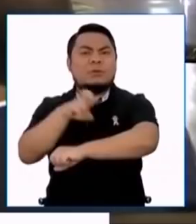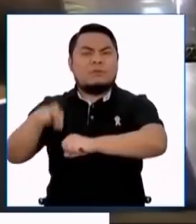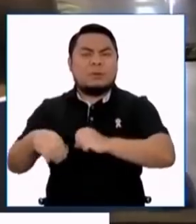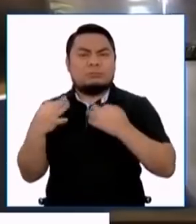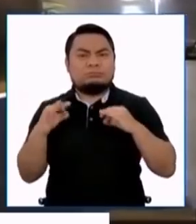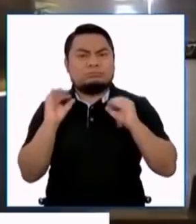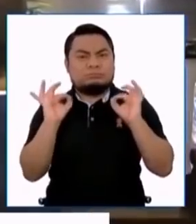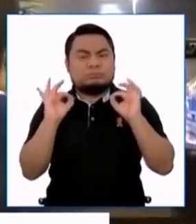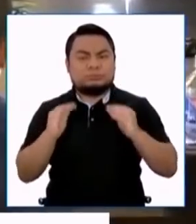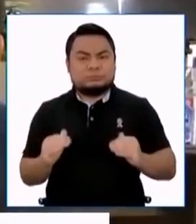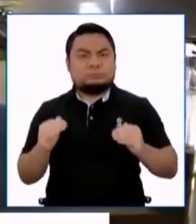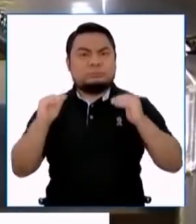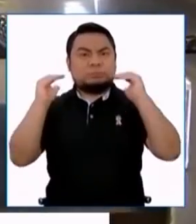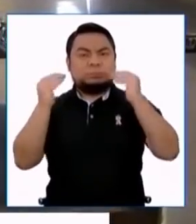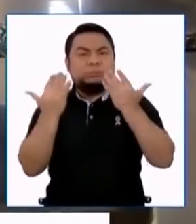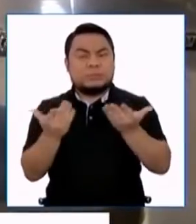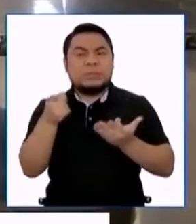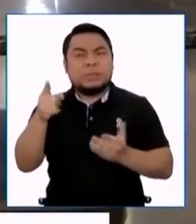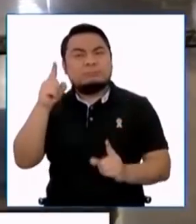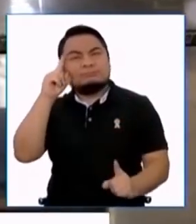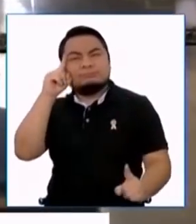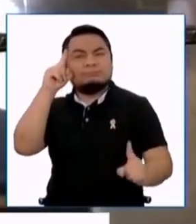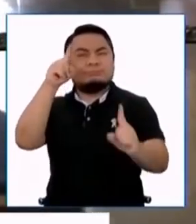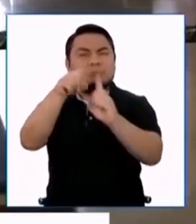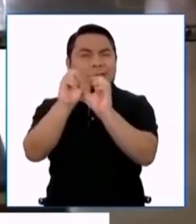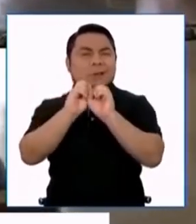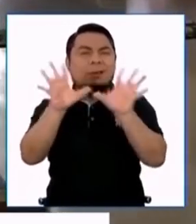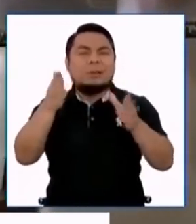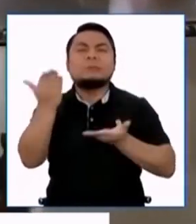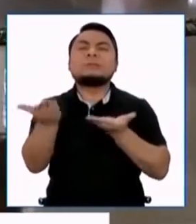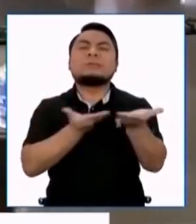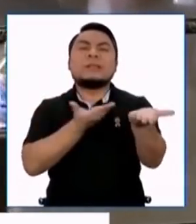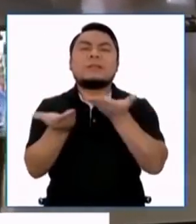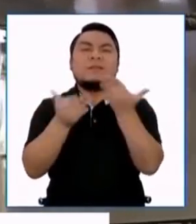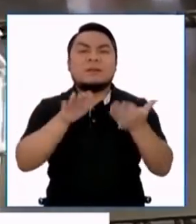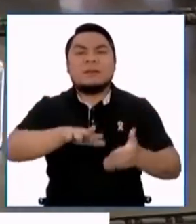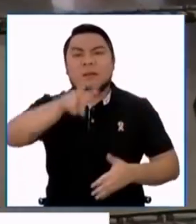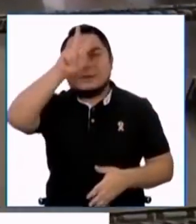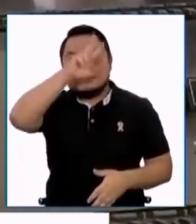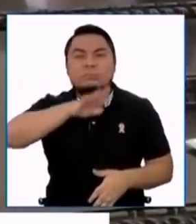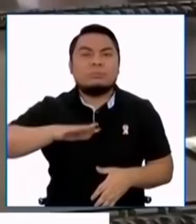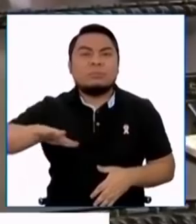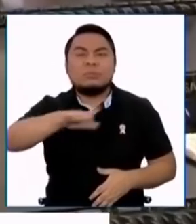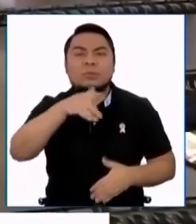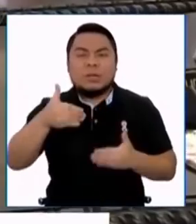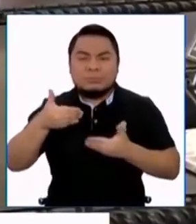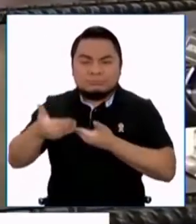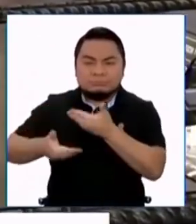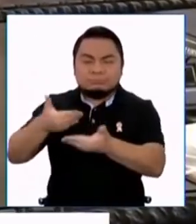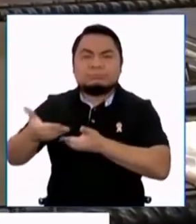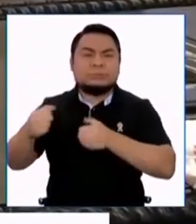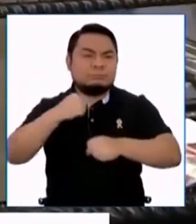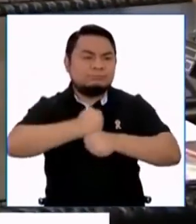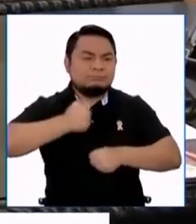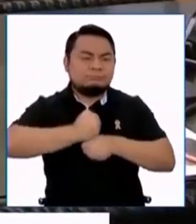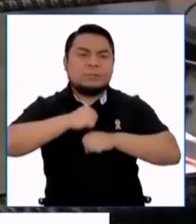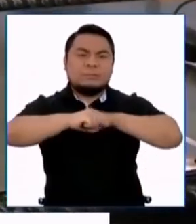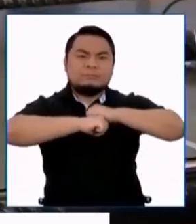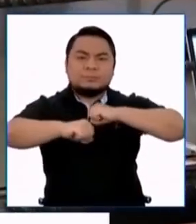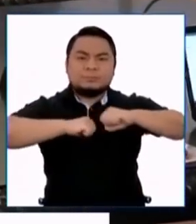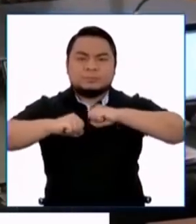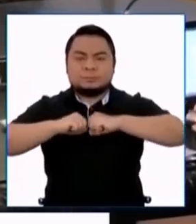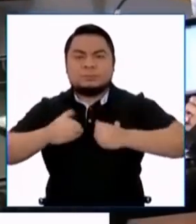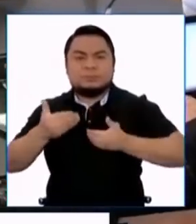nivel, con el claro objetivo de servir al Perú para llevar adelante las acciones de gobierno